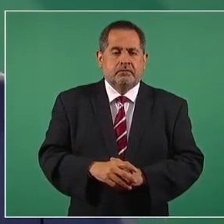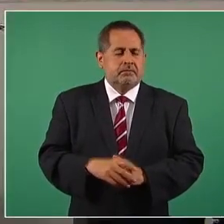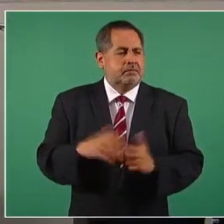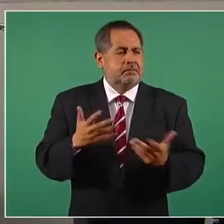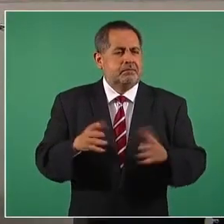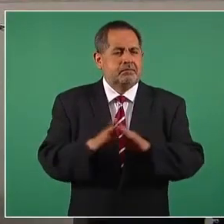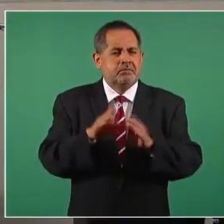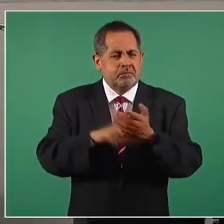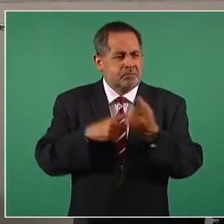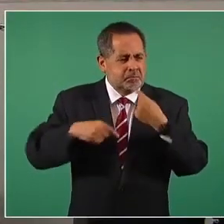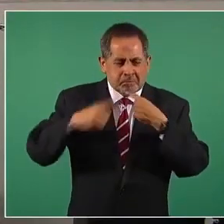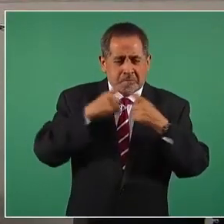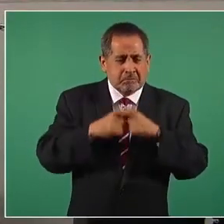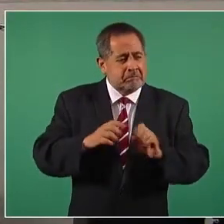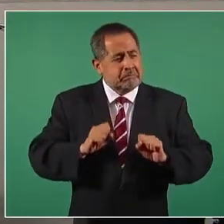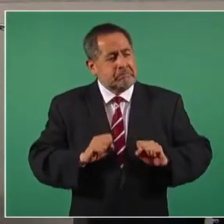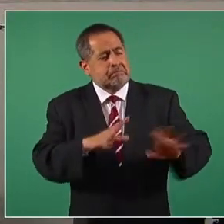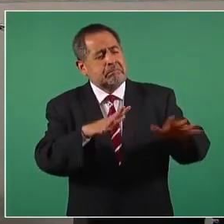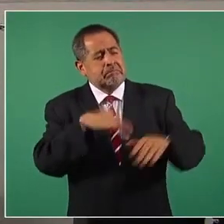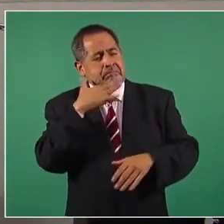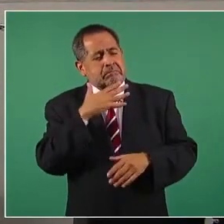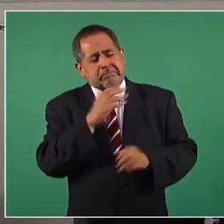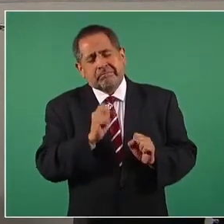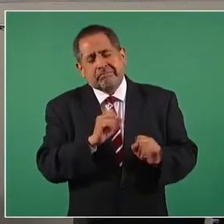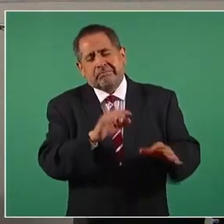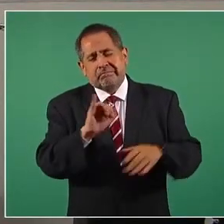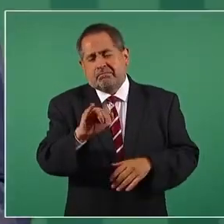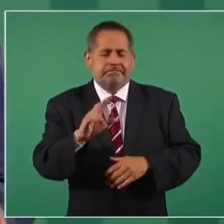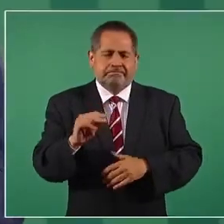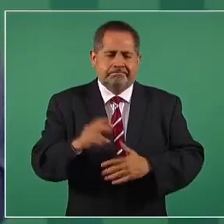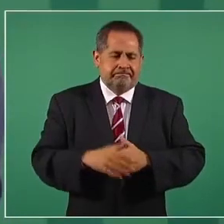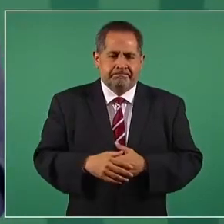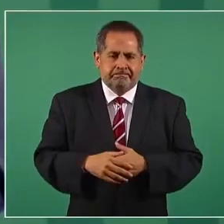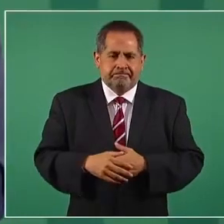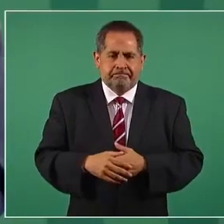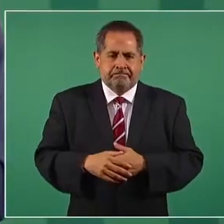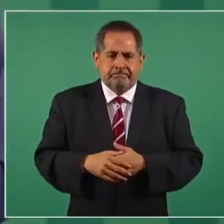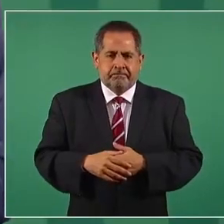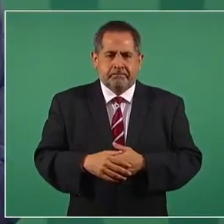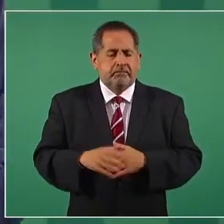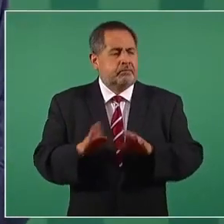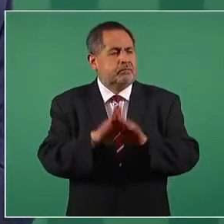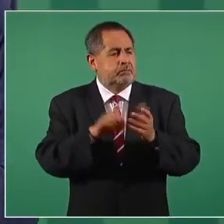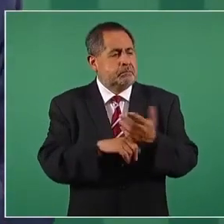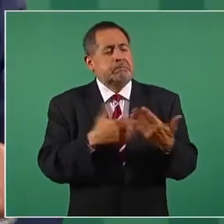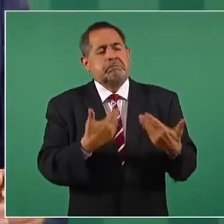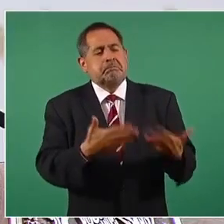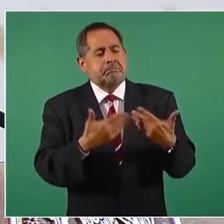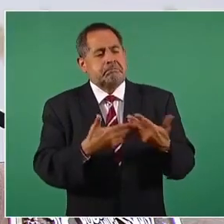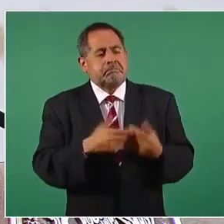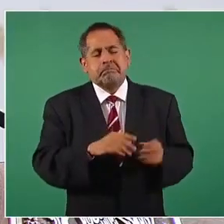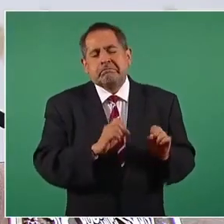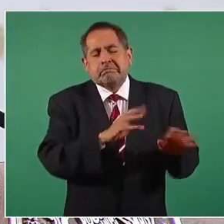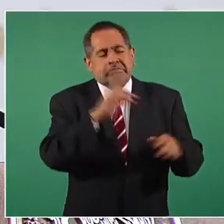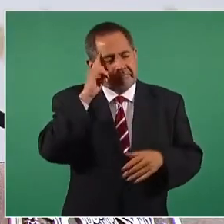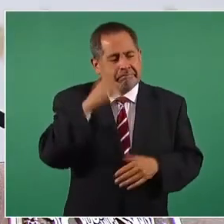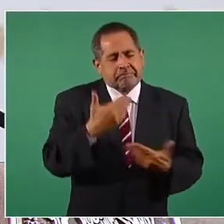Entonces, ¿cómo vamos a tolerar la corrupción? ¿Cómo vamos a hacer ese aplaudido? Ah, se van a enojar.